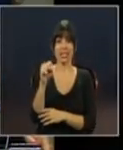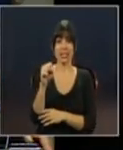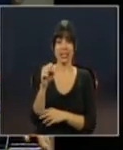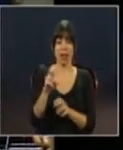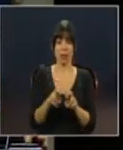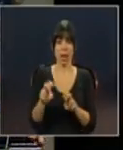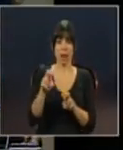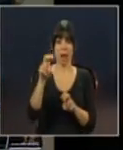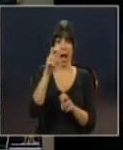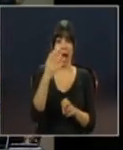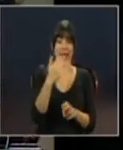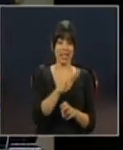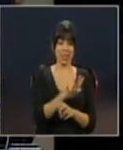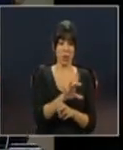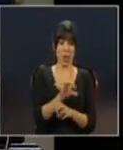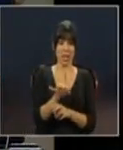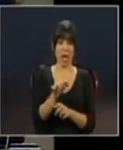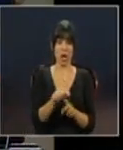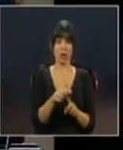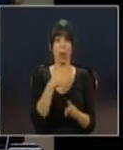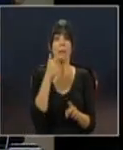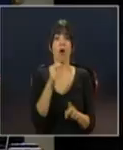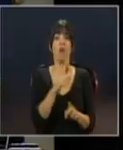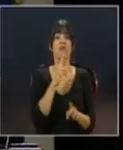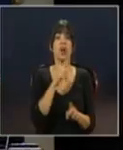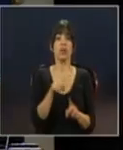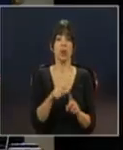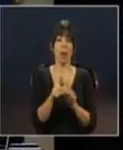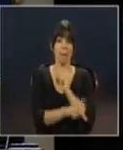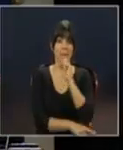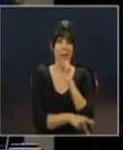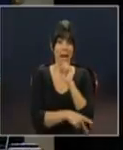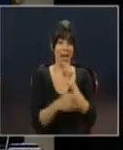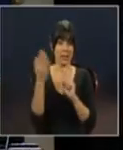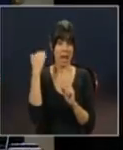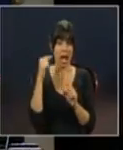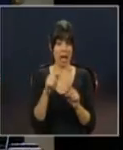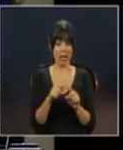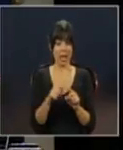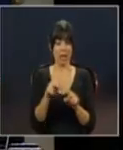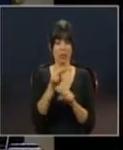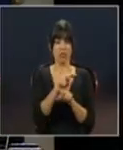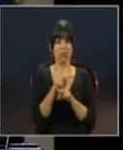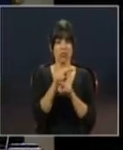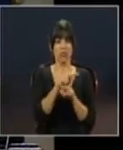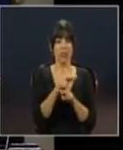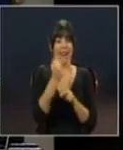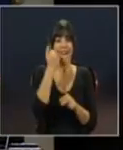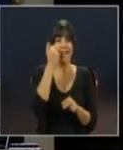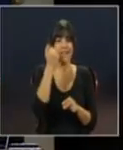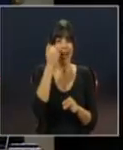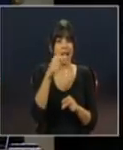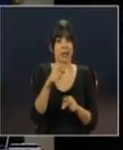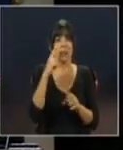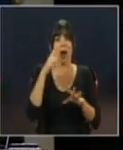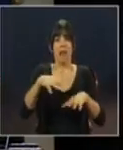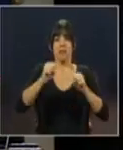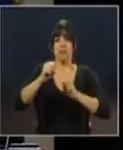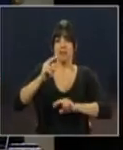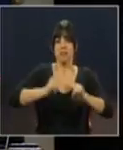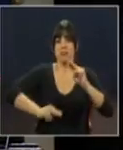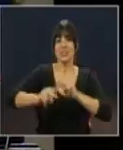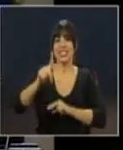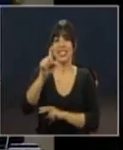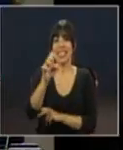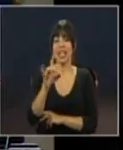siendo la casilla 58 el mejor resultado obtenido por el país en este indicador que monitorea la facilidad para hacer negocios en